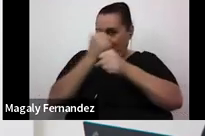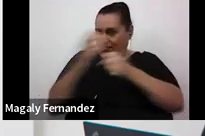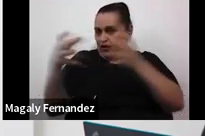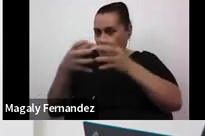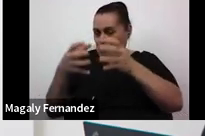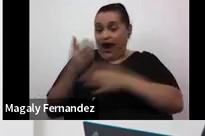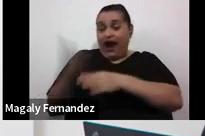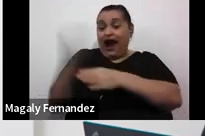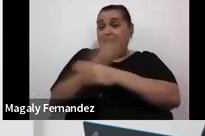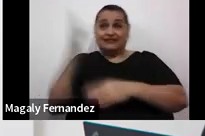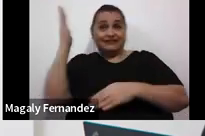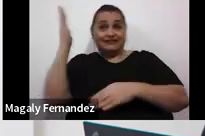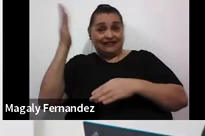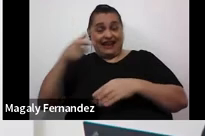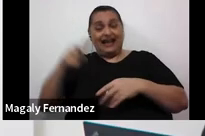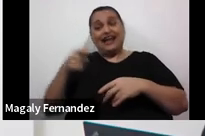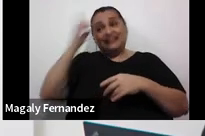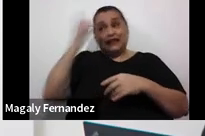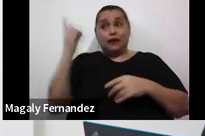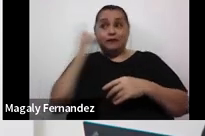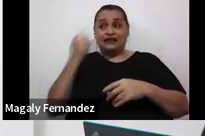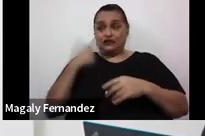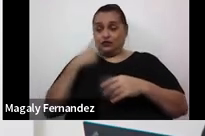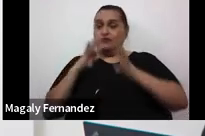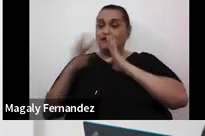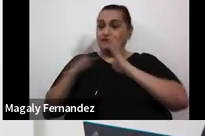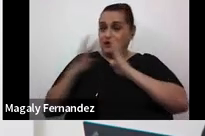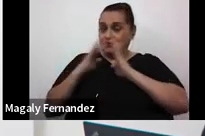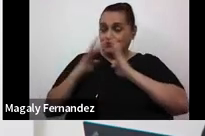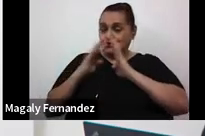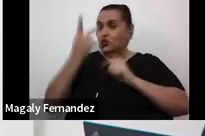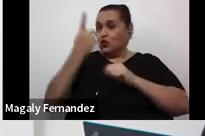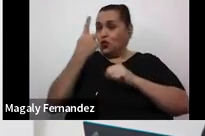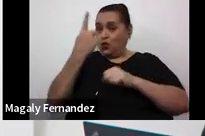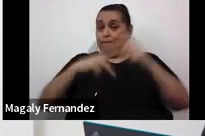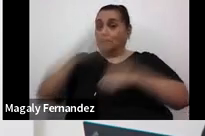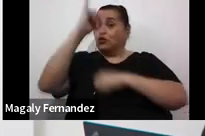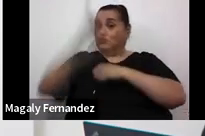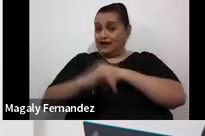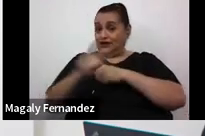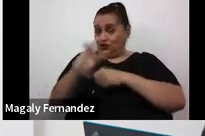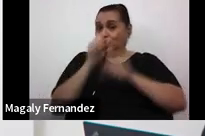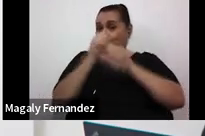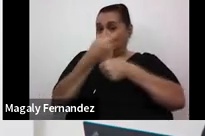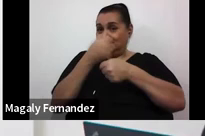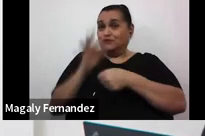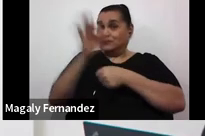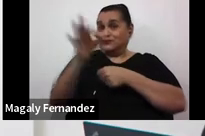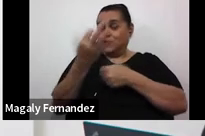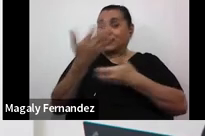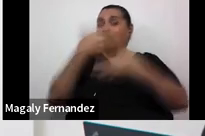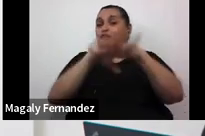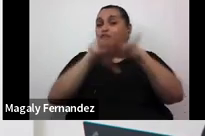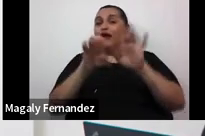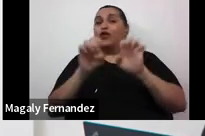estábamos hablando Damaris y yo de un proyecto que se nos va a venir encima precisamente sobre la inclusión educativa